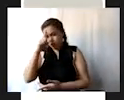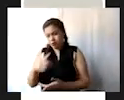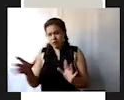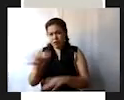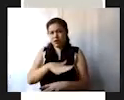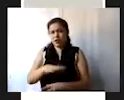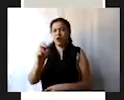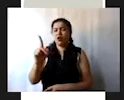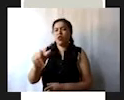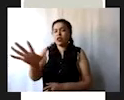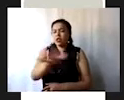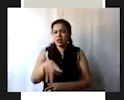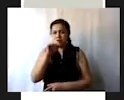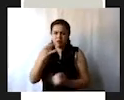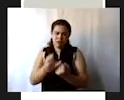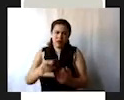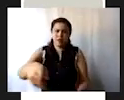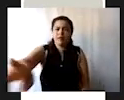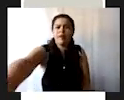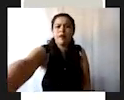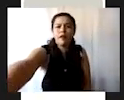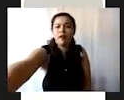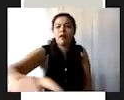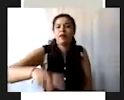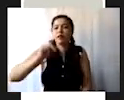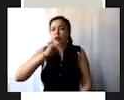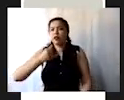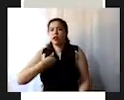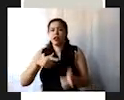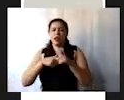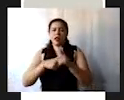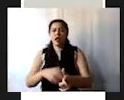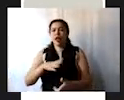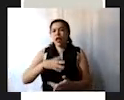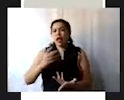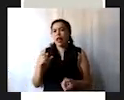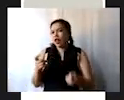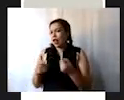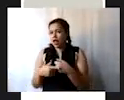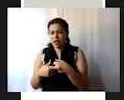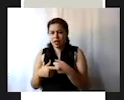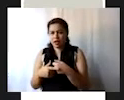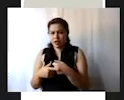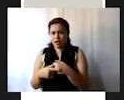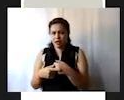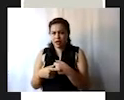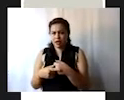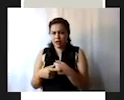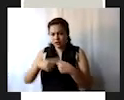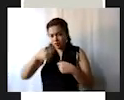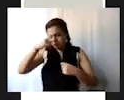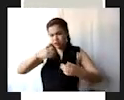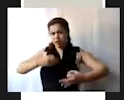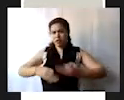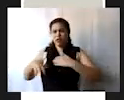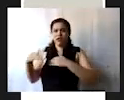ODS, pero que evidentemente siguen teniendo pues una deuda con pluralizar o democratizar más